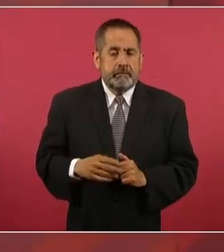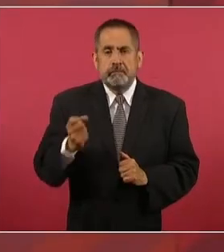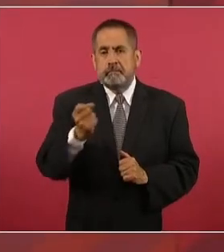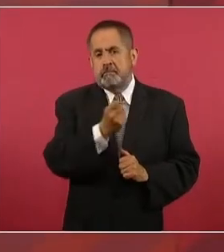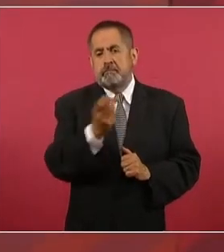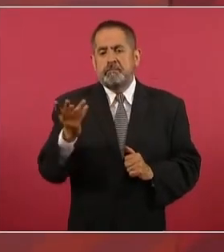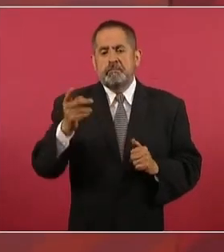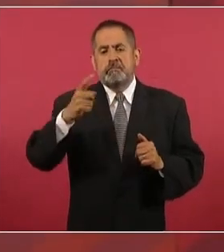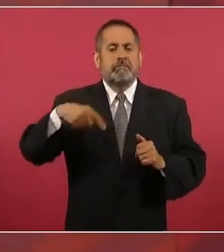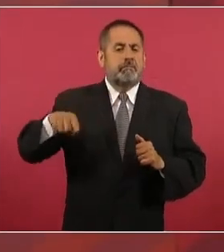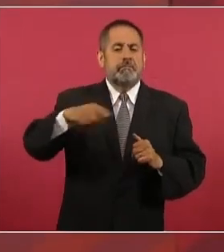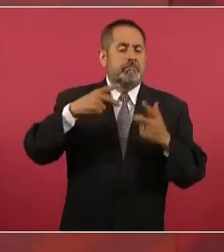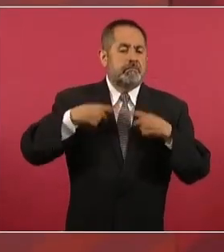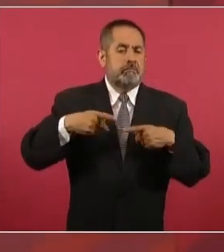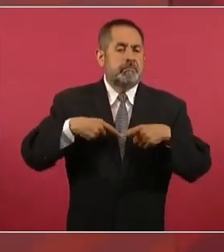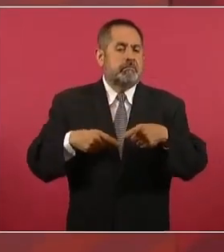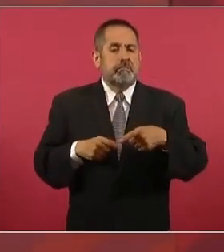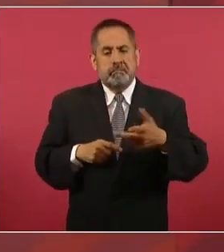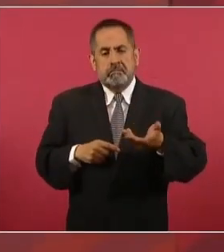que